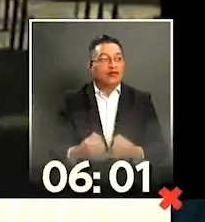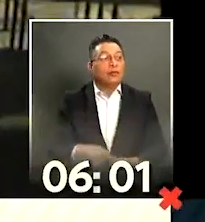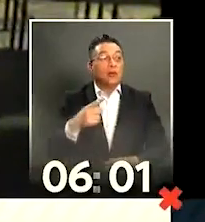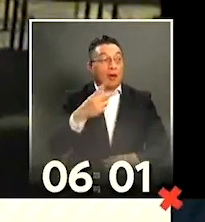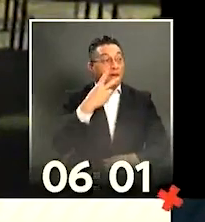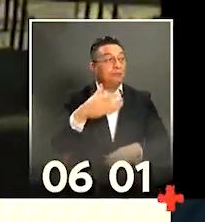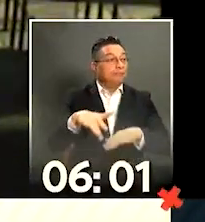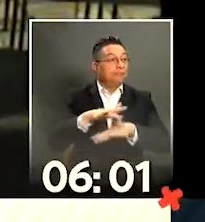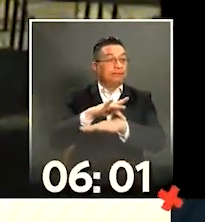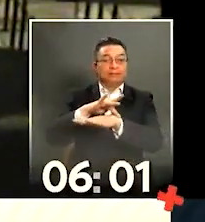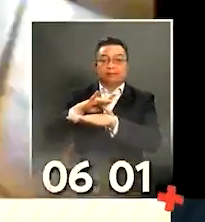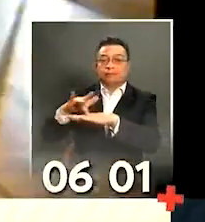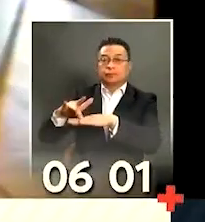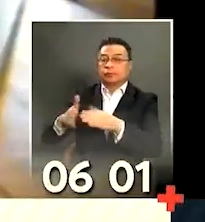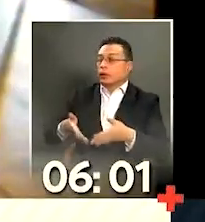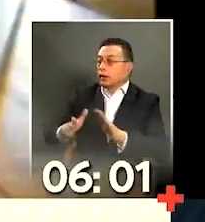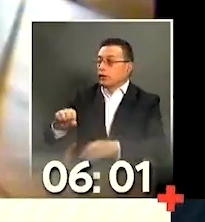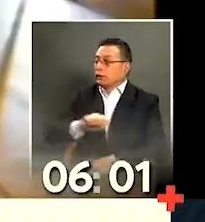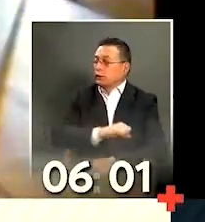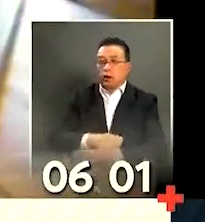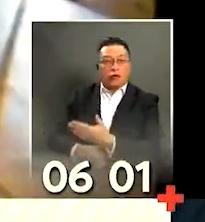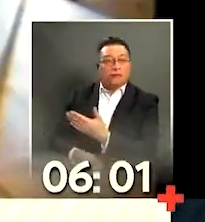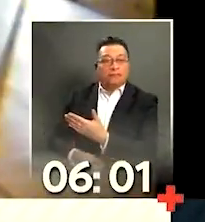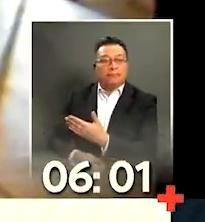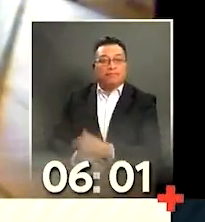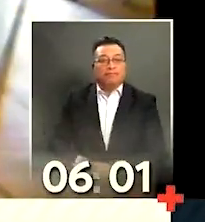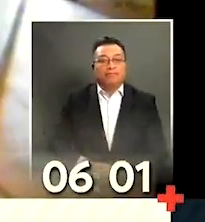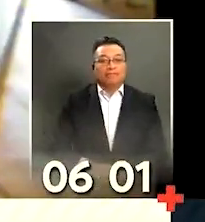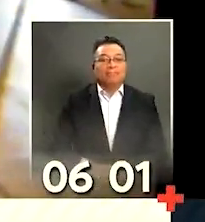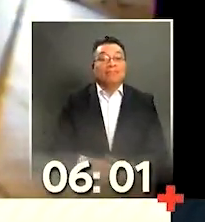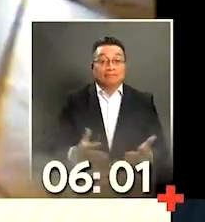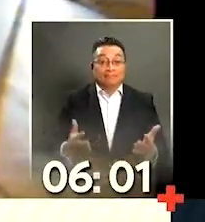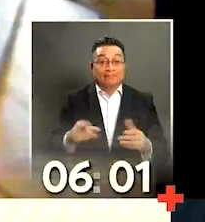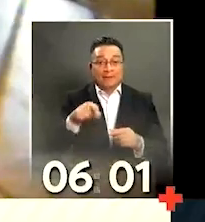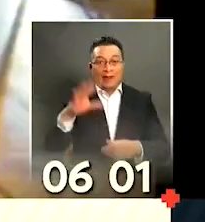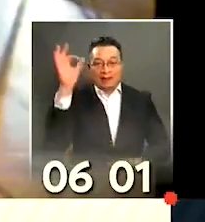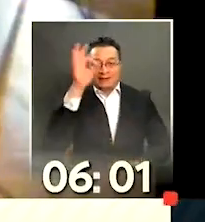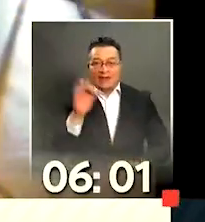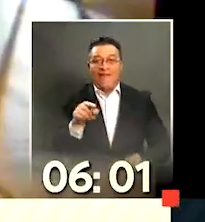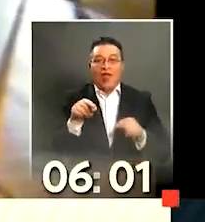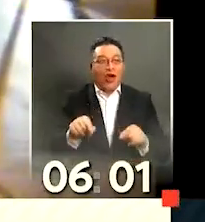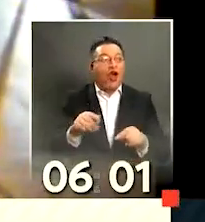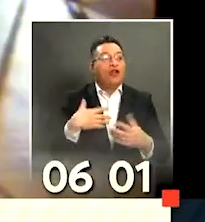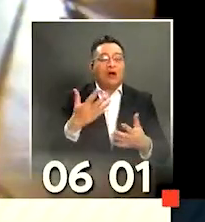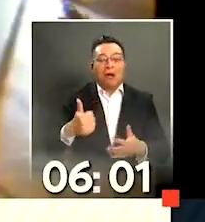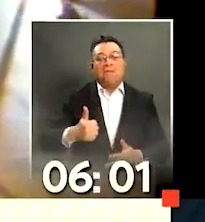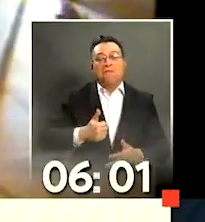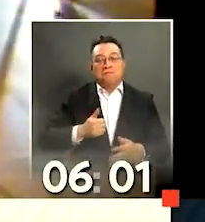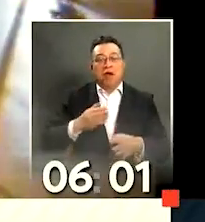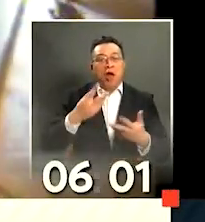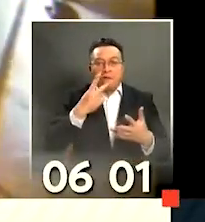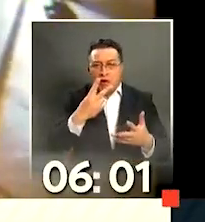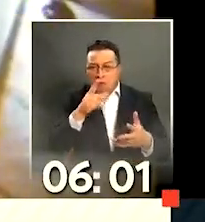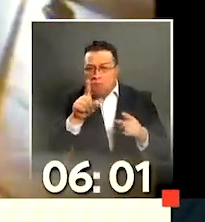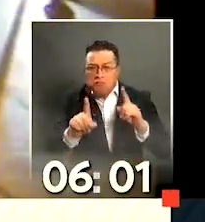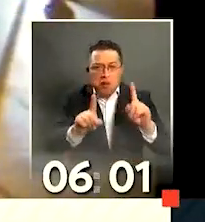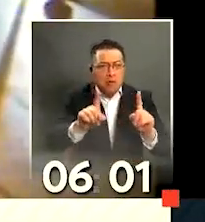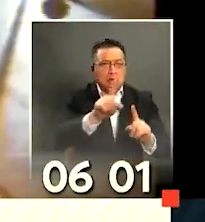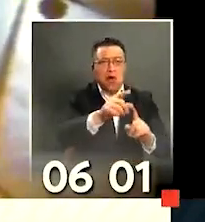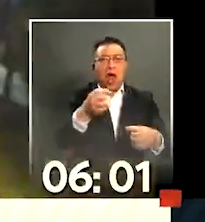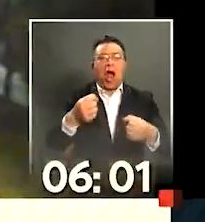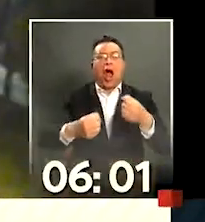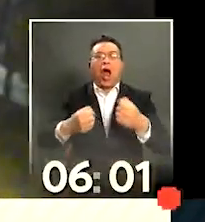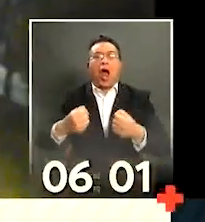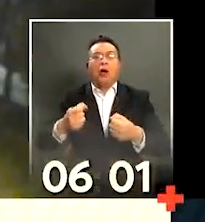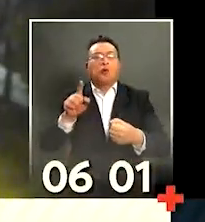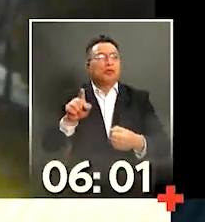mira, están así las calles de Santiago hoy día, sábado, con presencia de vehículos en alguna de las arterias que estamos